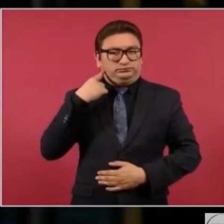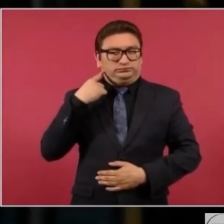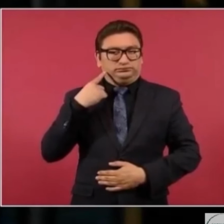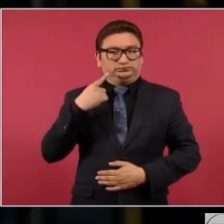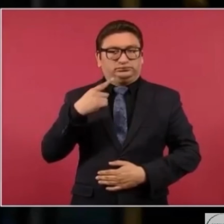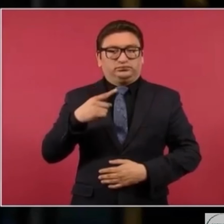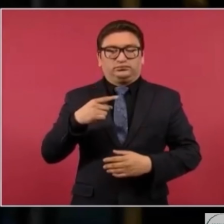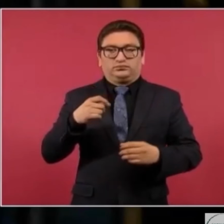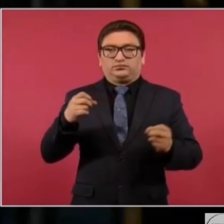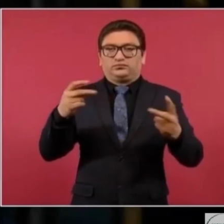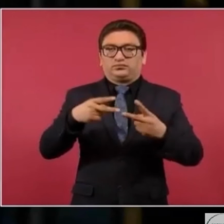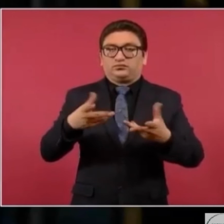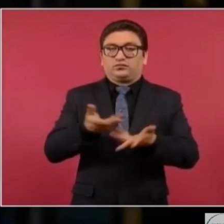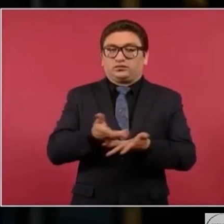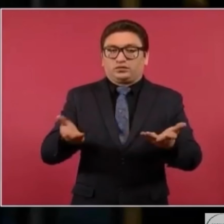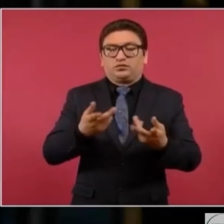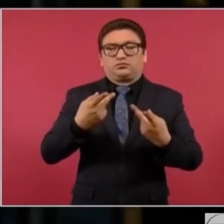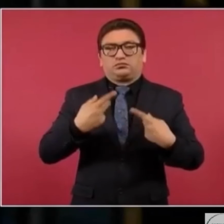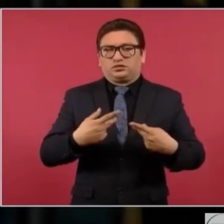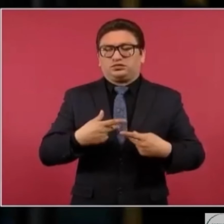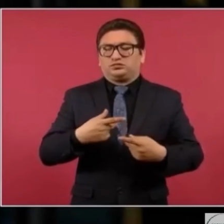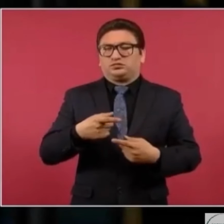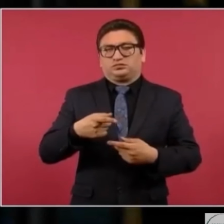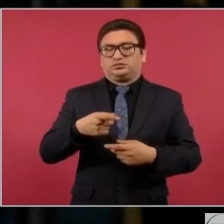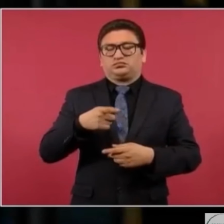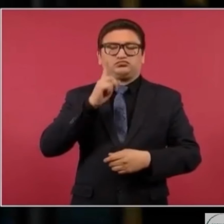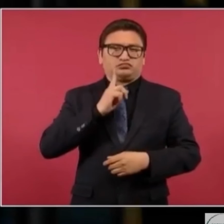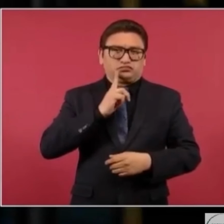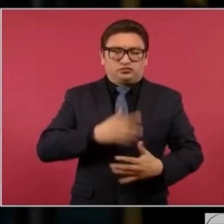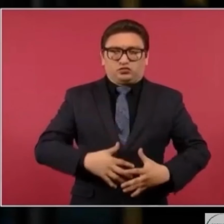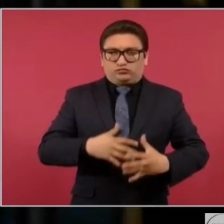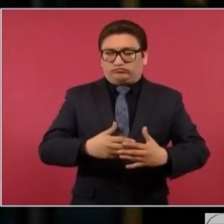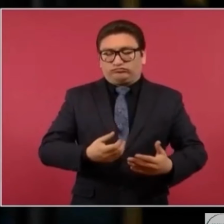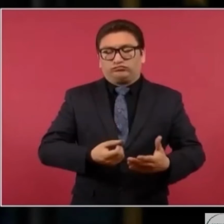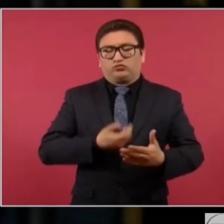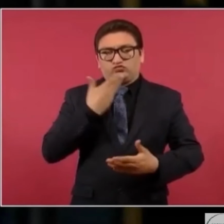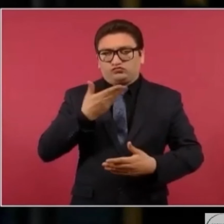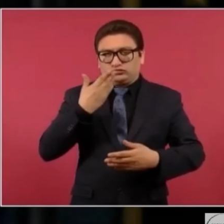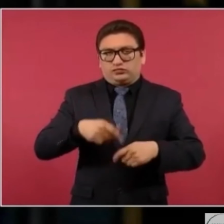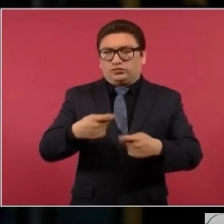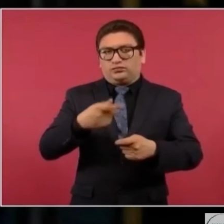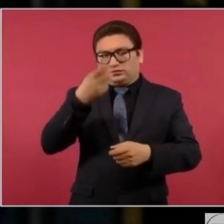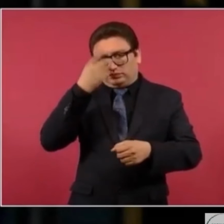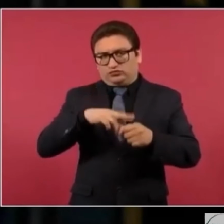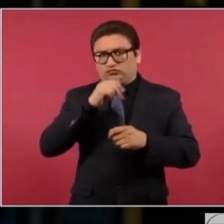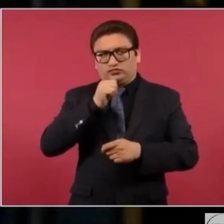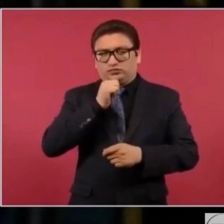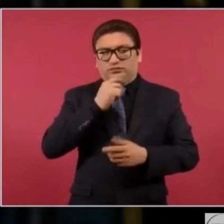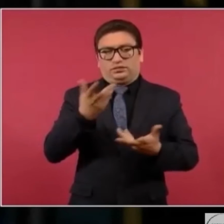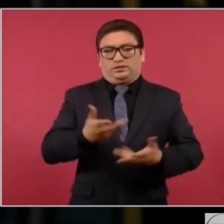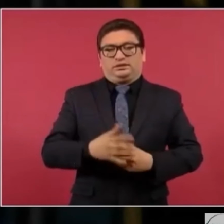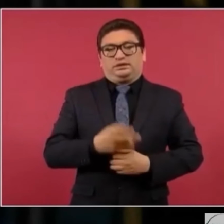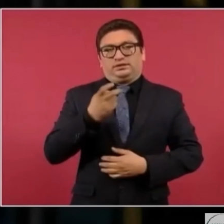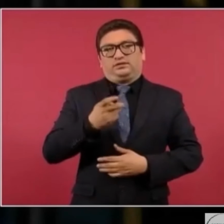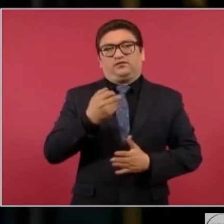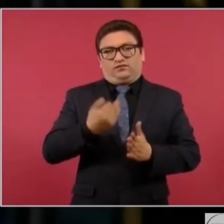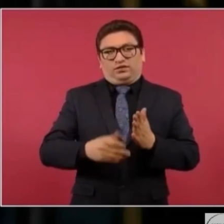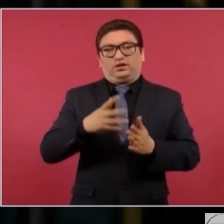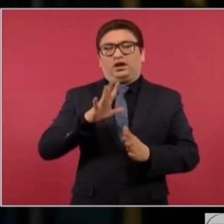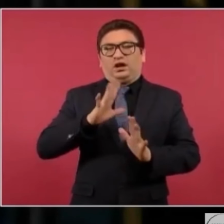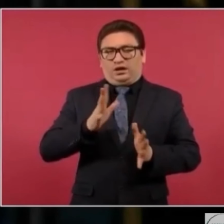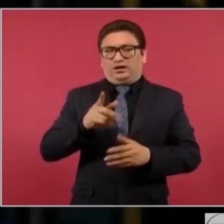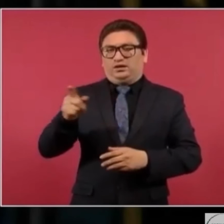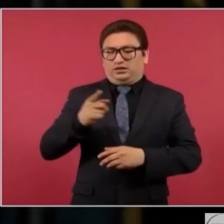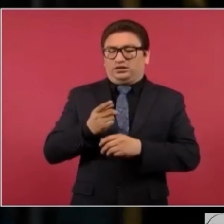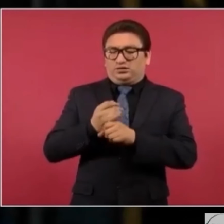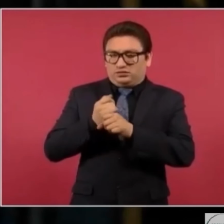médicas y parteras tradicionales. Muy bien. Que no se ha logrado en esa dirección. Claro. Entonces, por eso, y hay un estudio de la